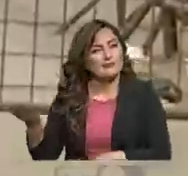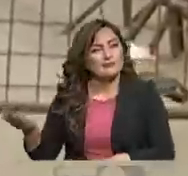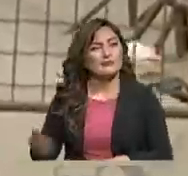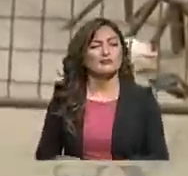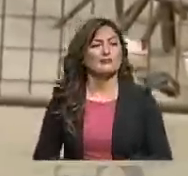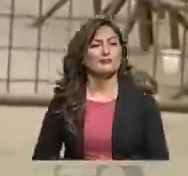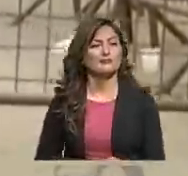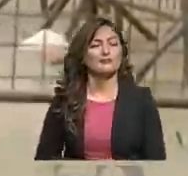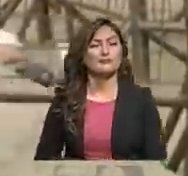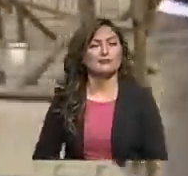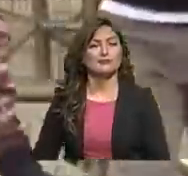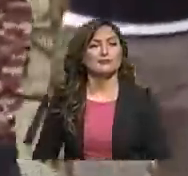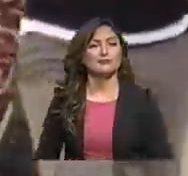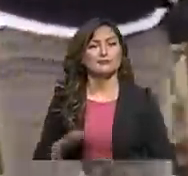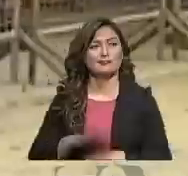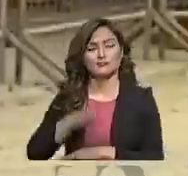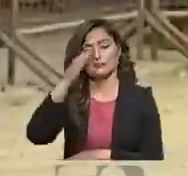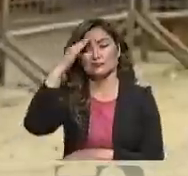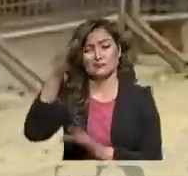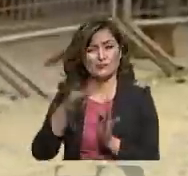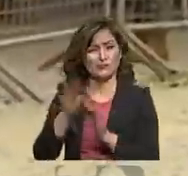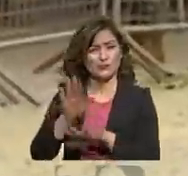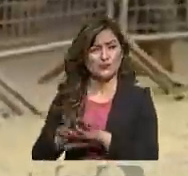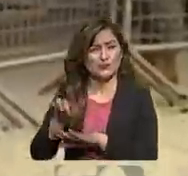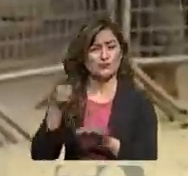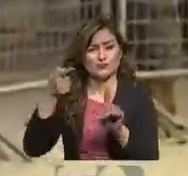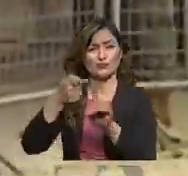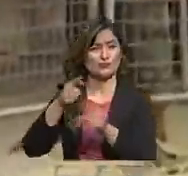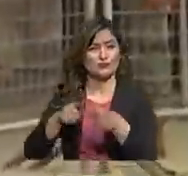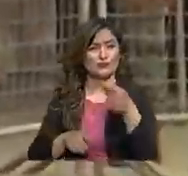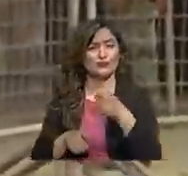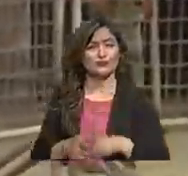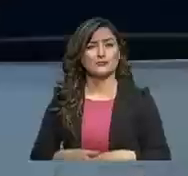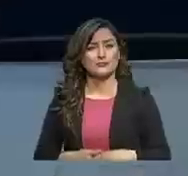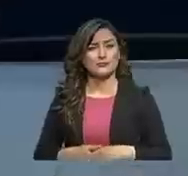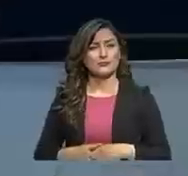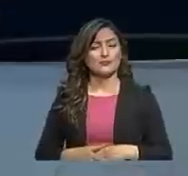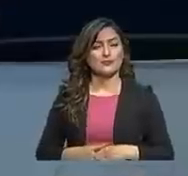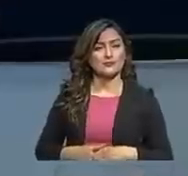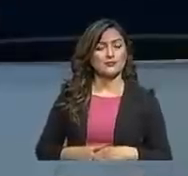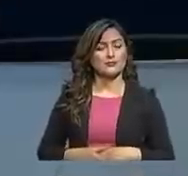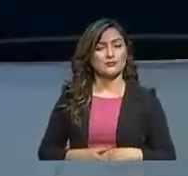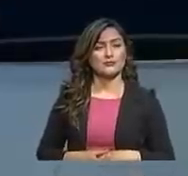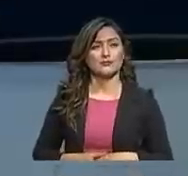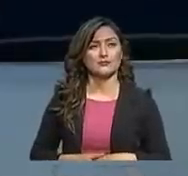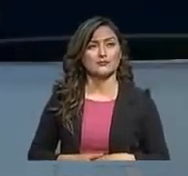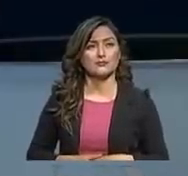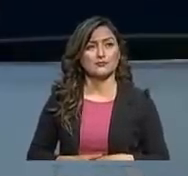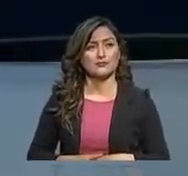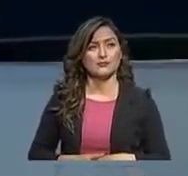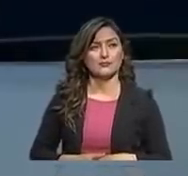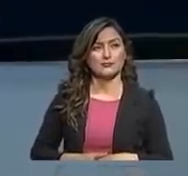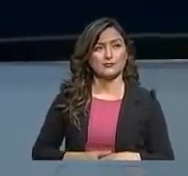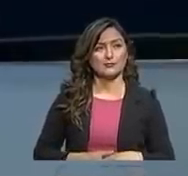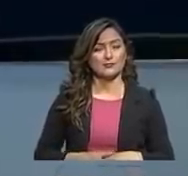puede acusar directamente. El SNAI presentó ya o está por presentar la acusación particular